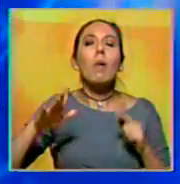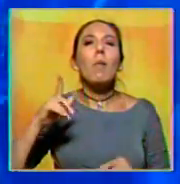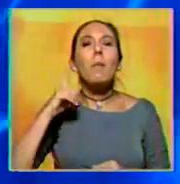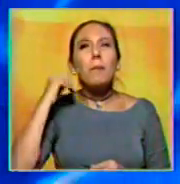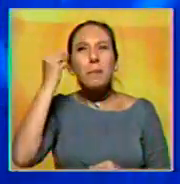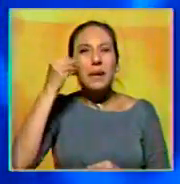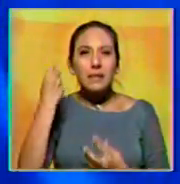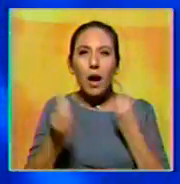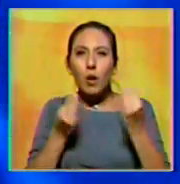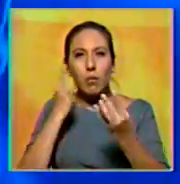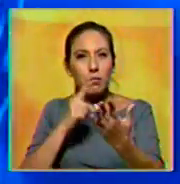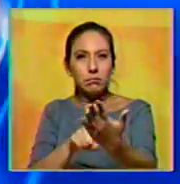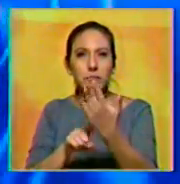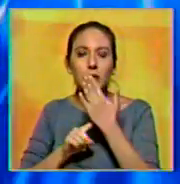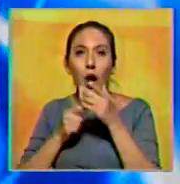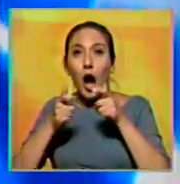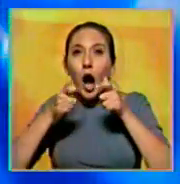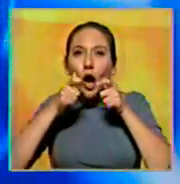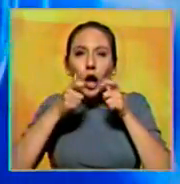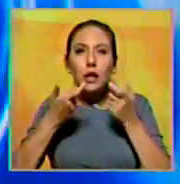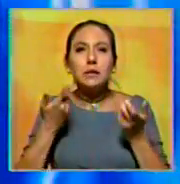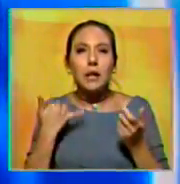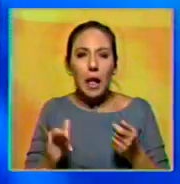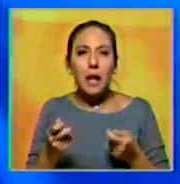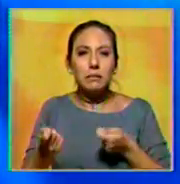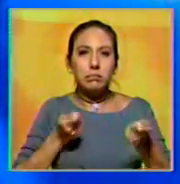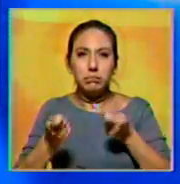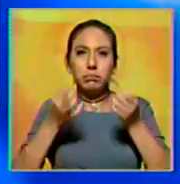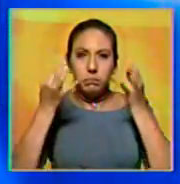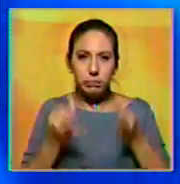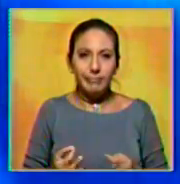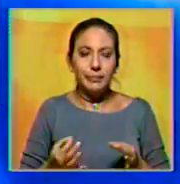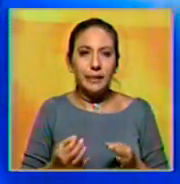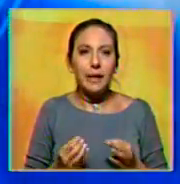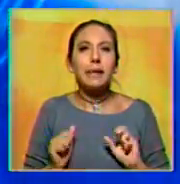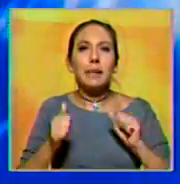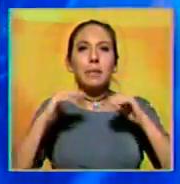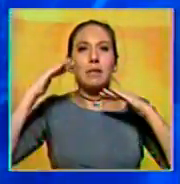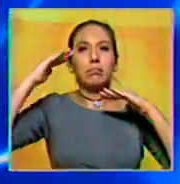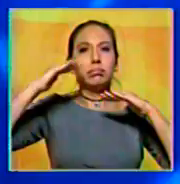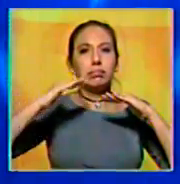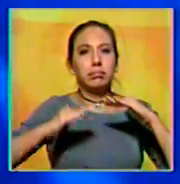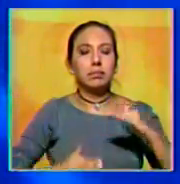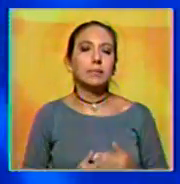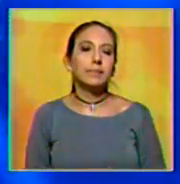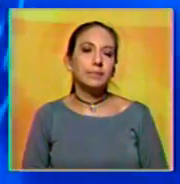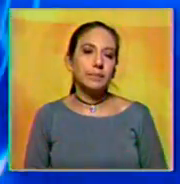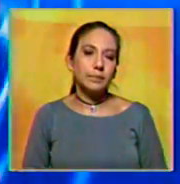la Federación que se va a controlar la enfermedad y comienza a descender esa curva de contagio?